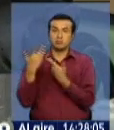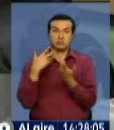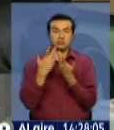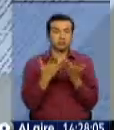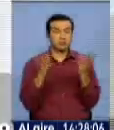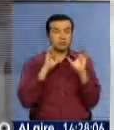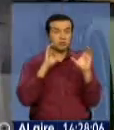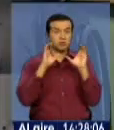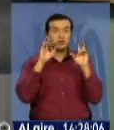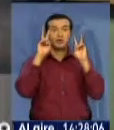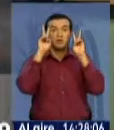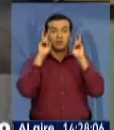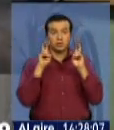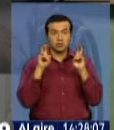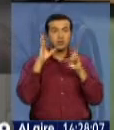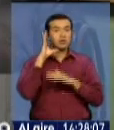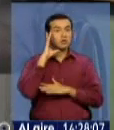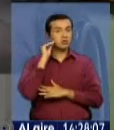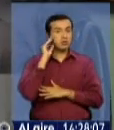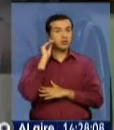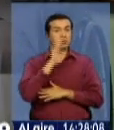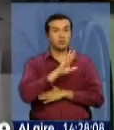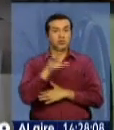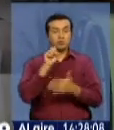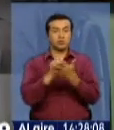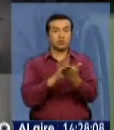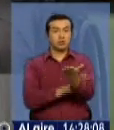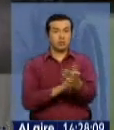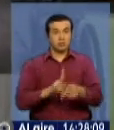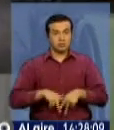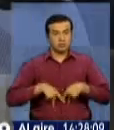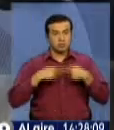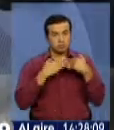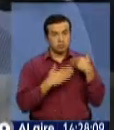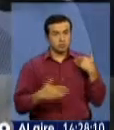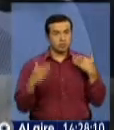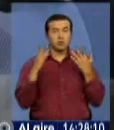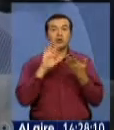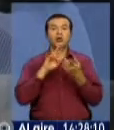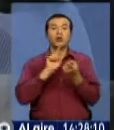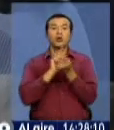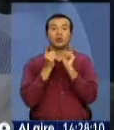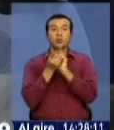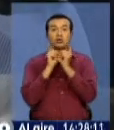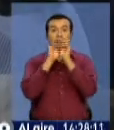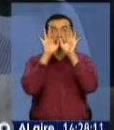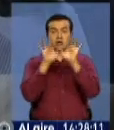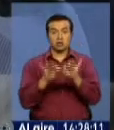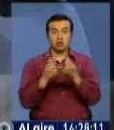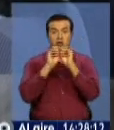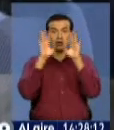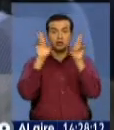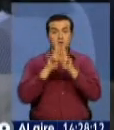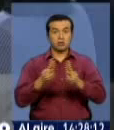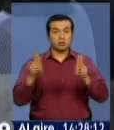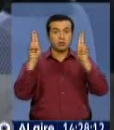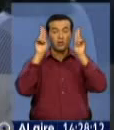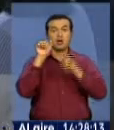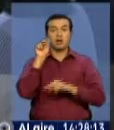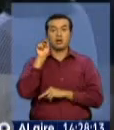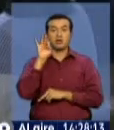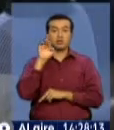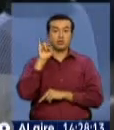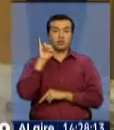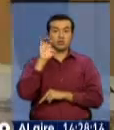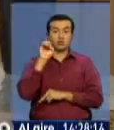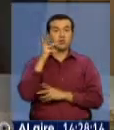quienes compartió las experiencias de su programa Toda una Vida. En este encuentro con el secretario general de Naciones Unidas, Antonio Guterres,